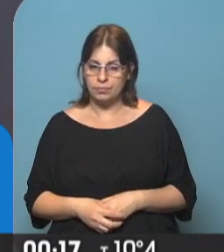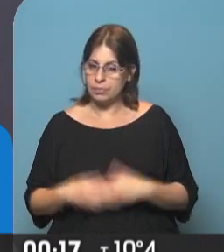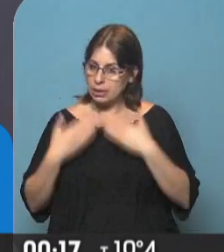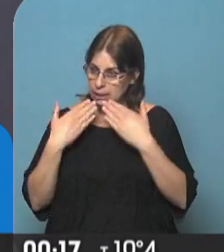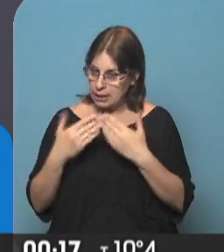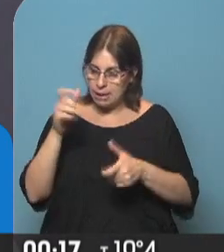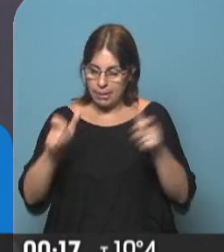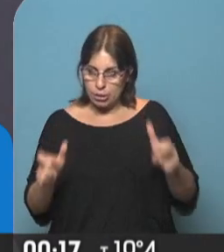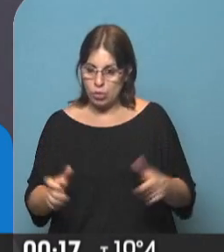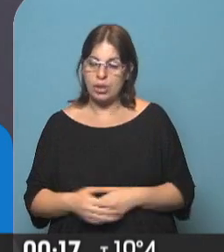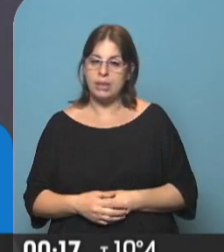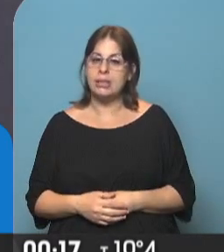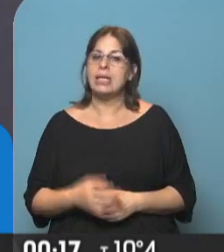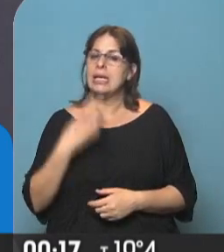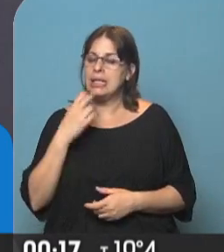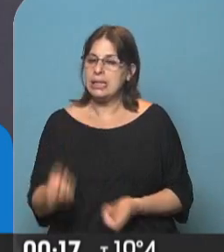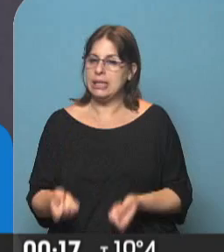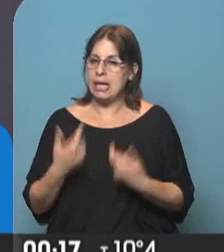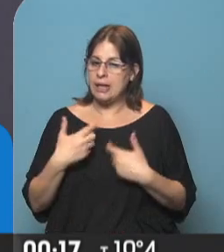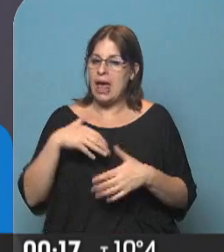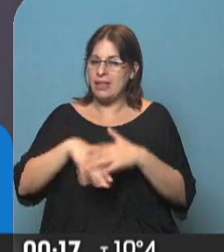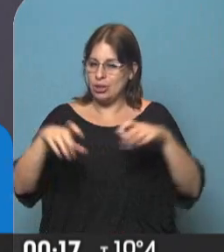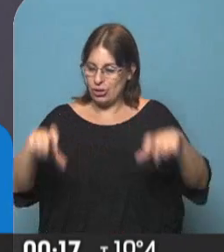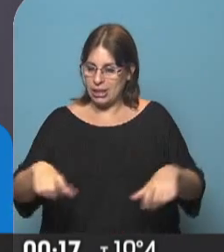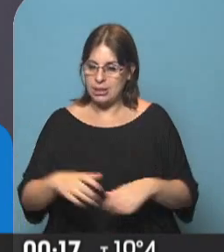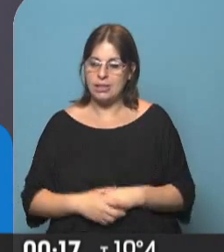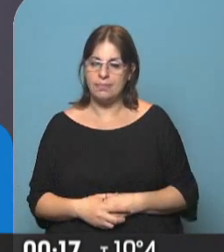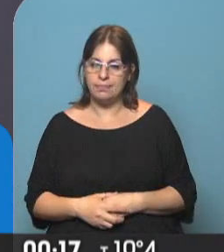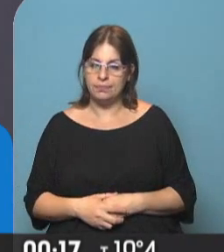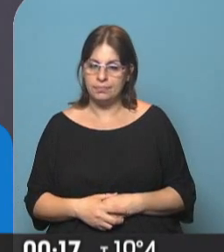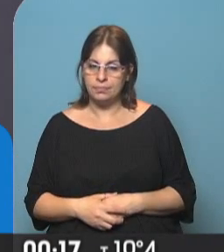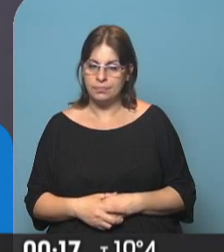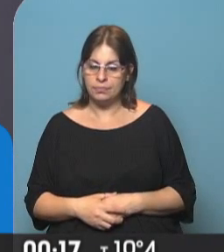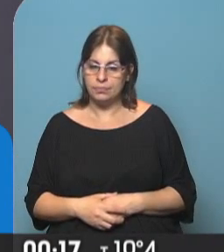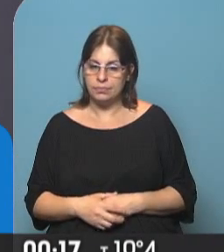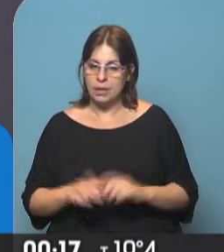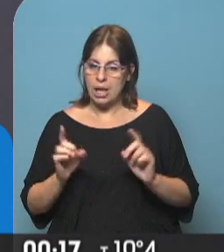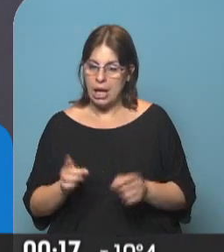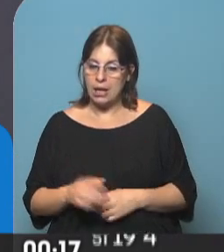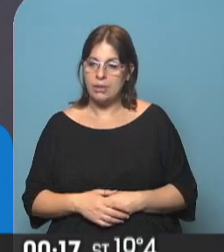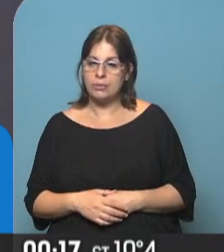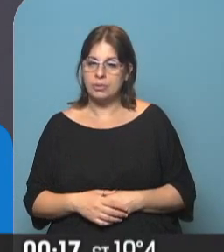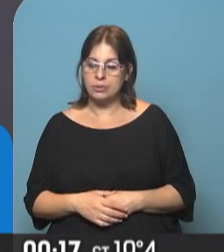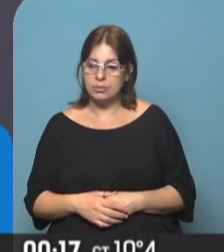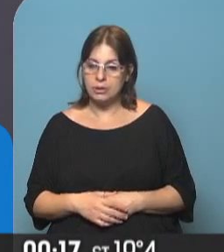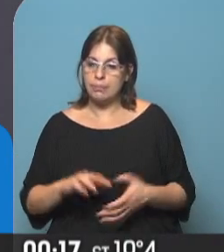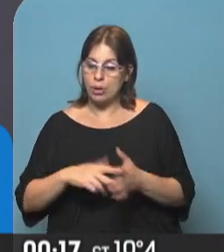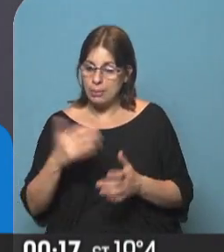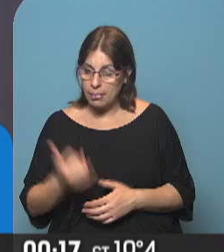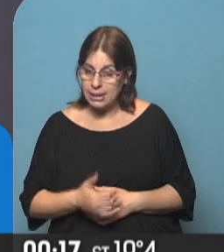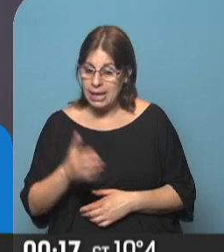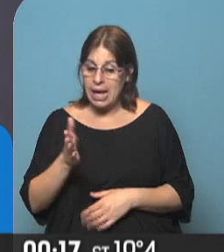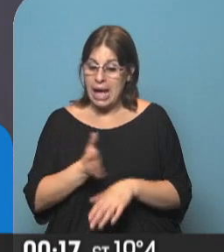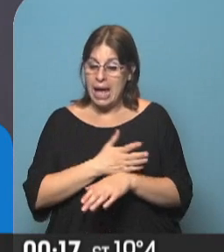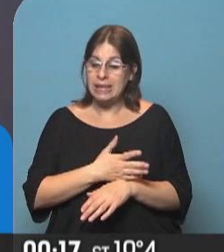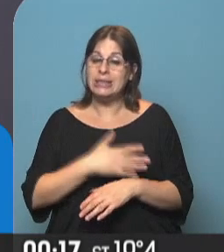agradecer a la gente por la energía que generó en la cancha, porque a pesar de la adversidad, estar perdiendo la